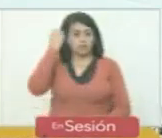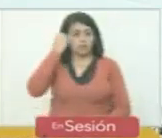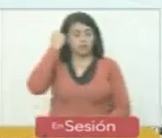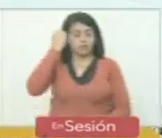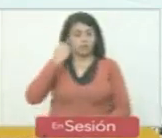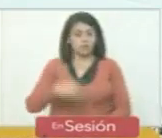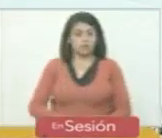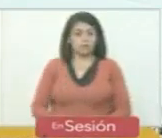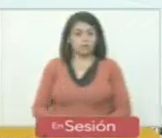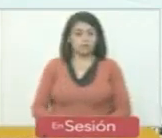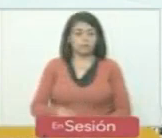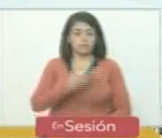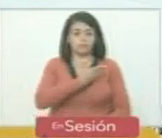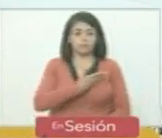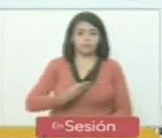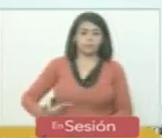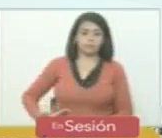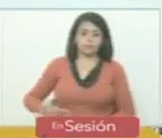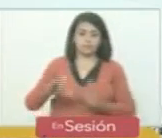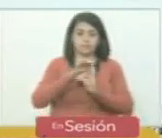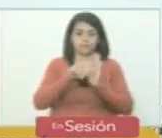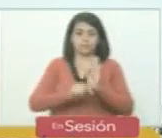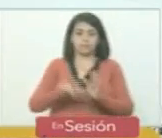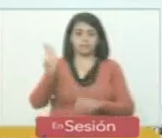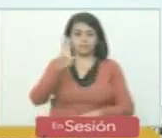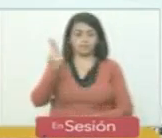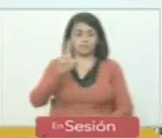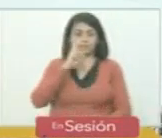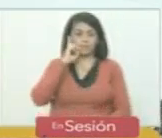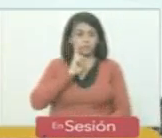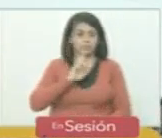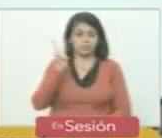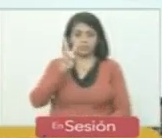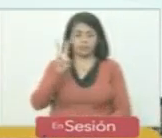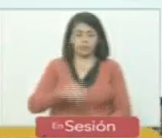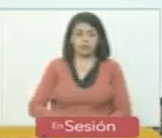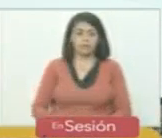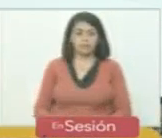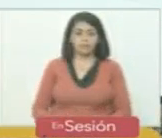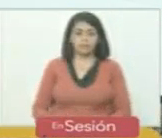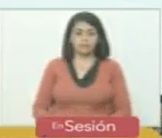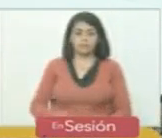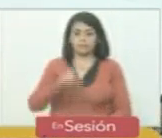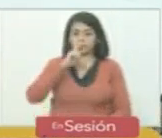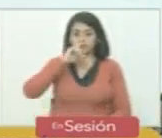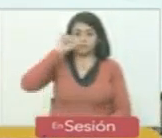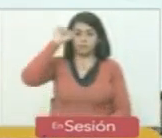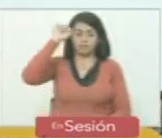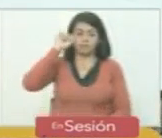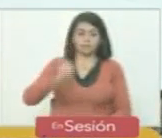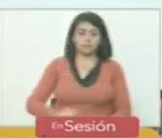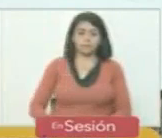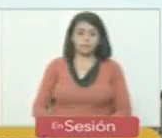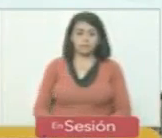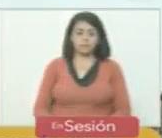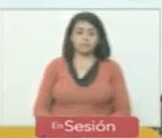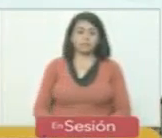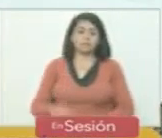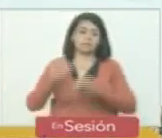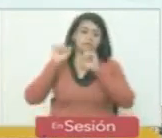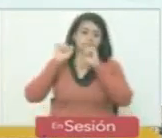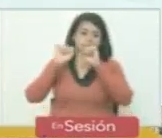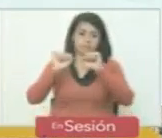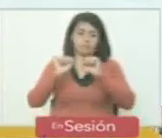Considerando que el presidente constitucional de la República Bolivariana de Venezuela, Nicolás Maduro Moros,